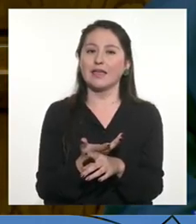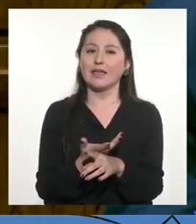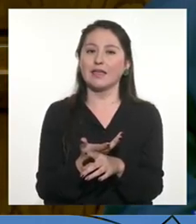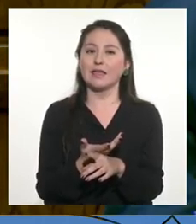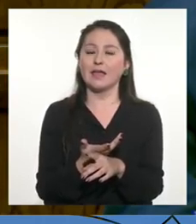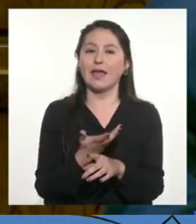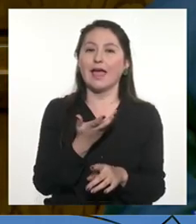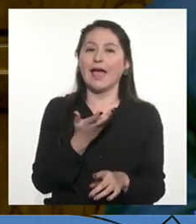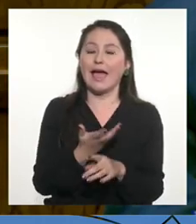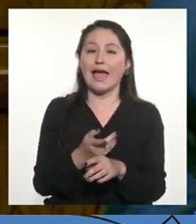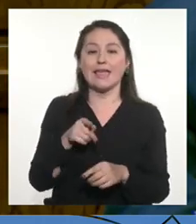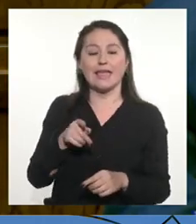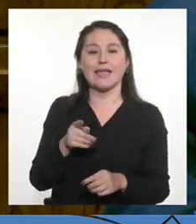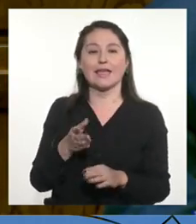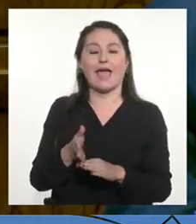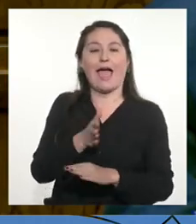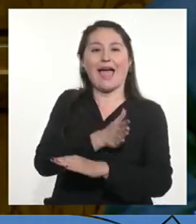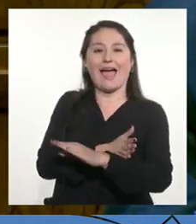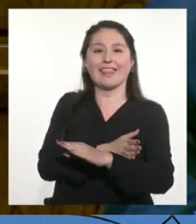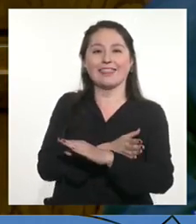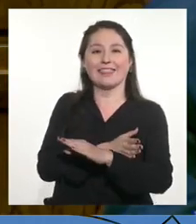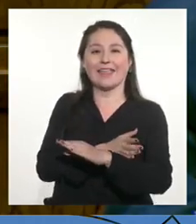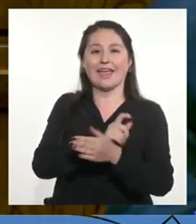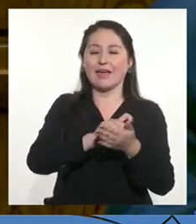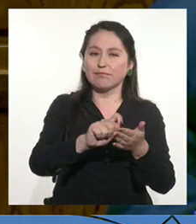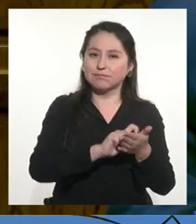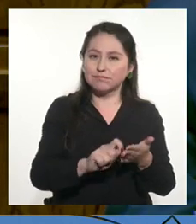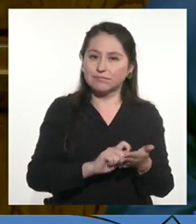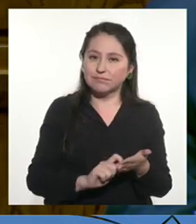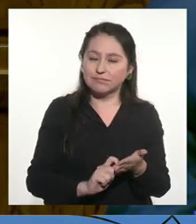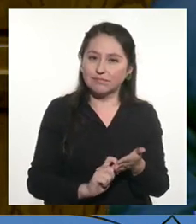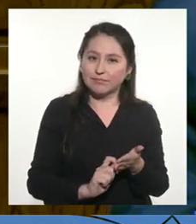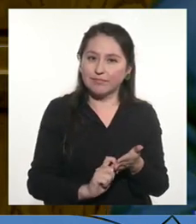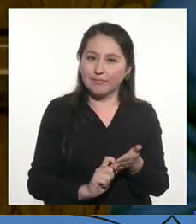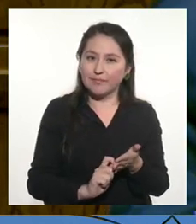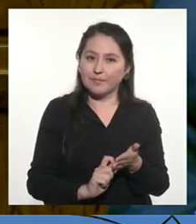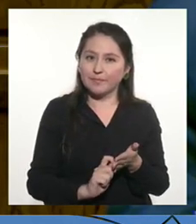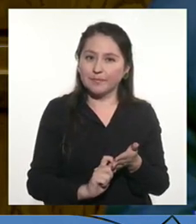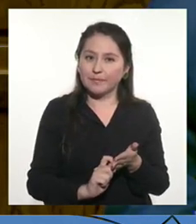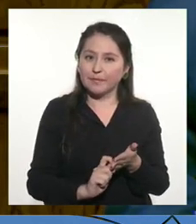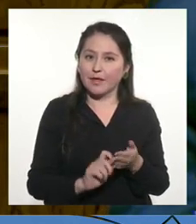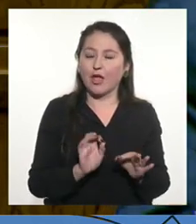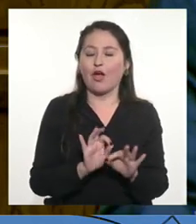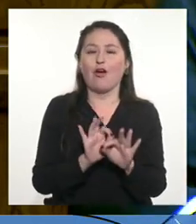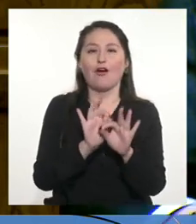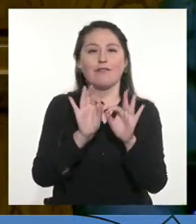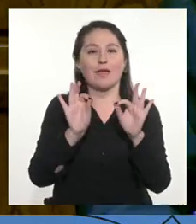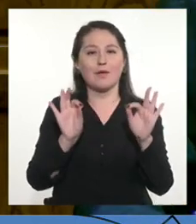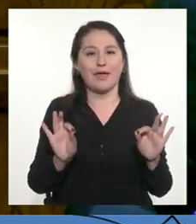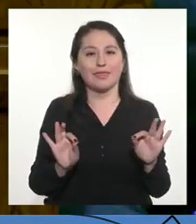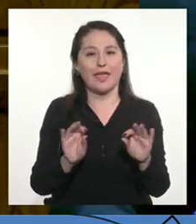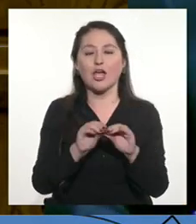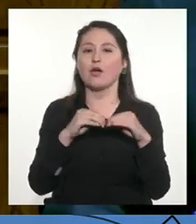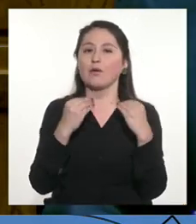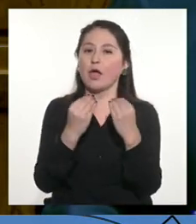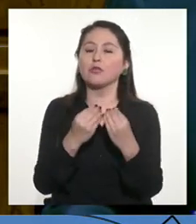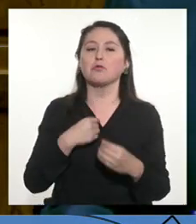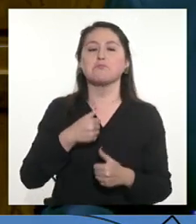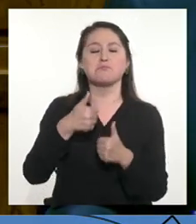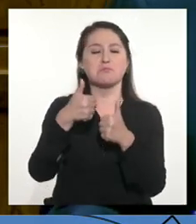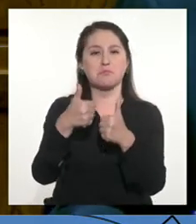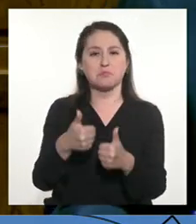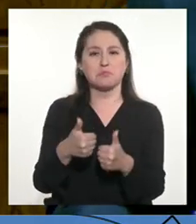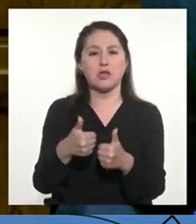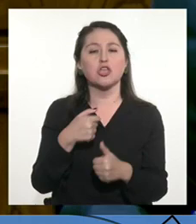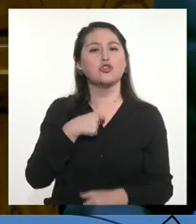a este principio ordenador apunta en un sentido absolutamente correcto y yo por lo menos me